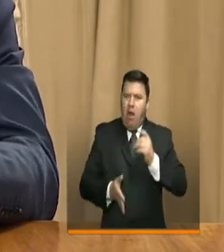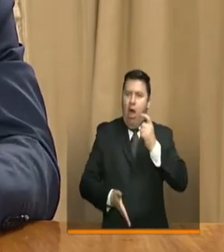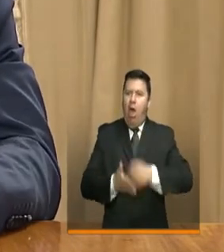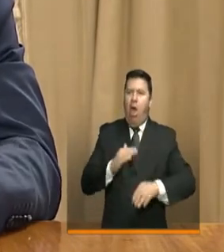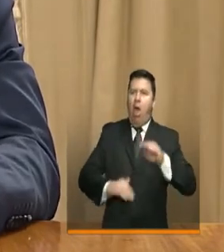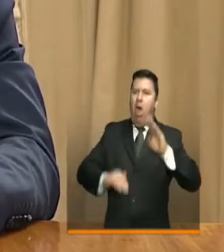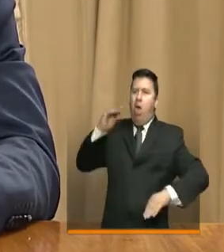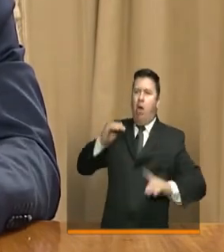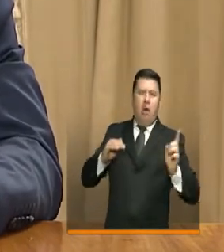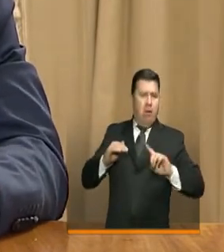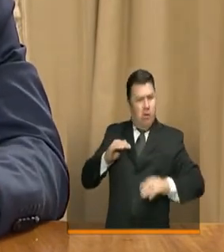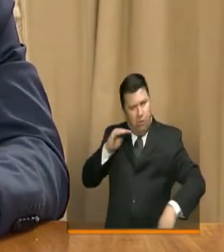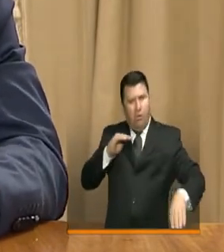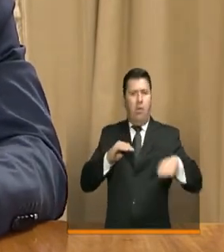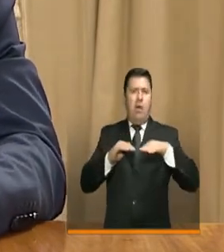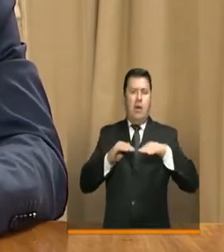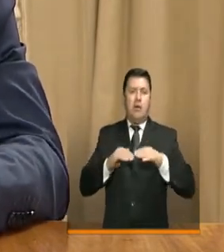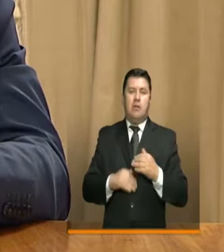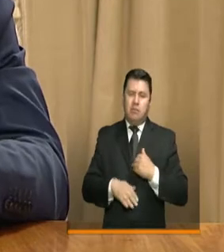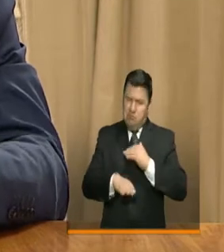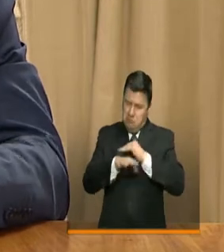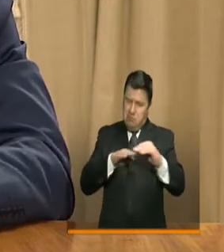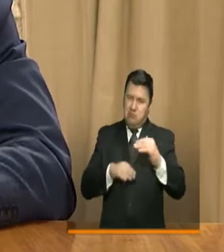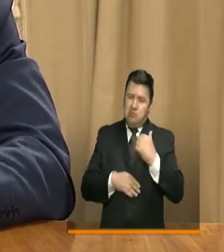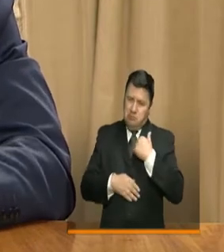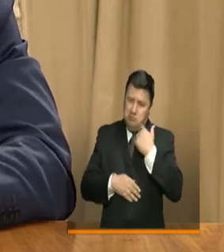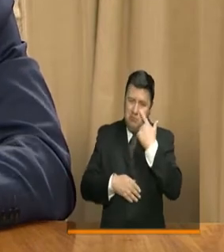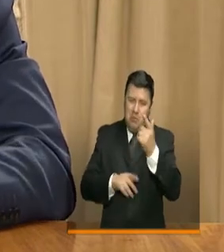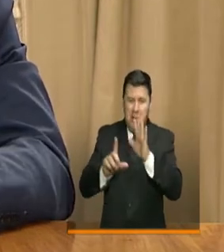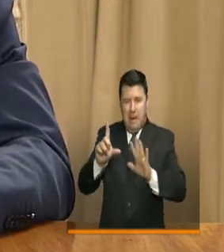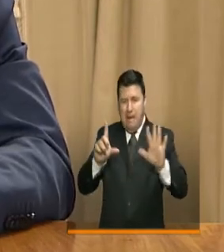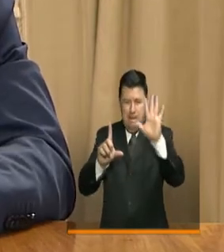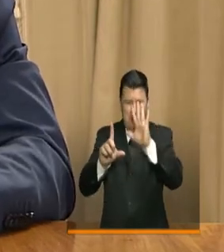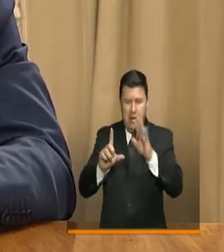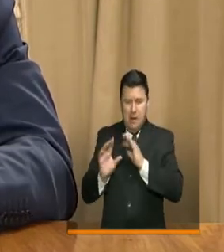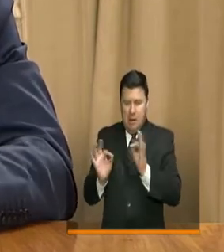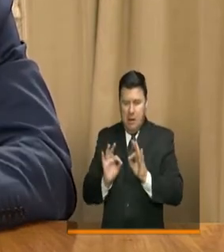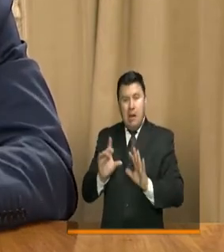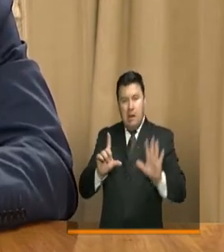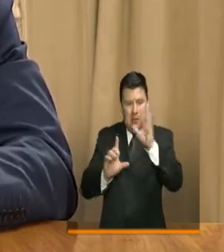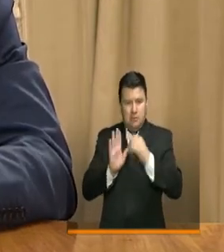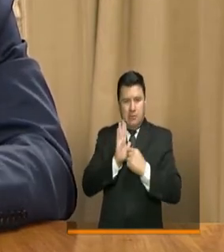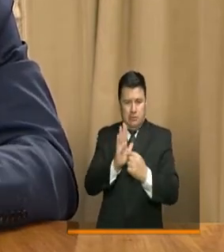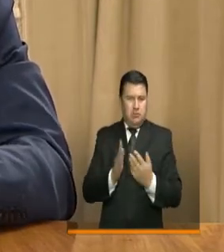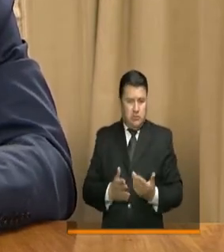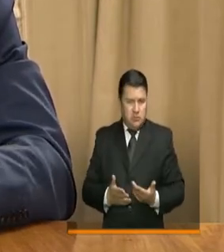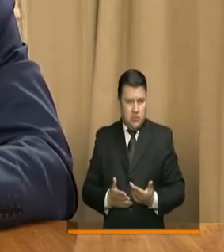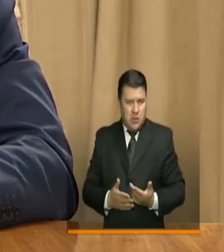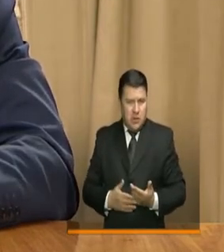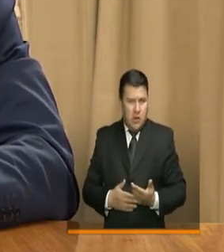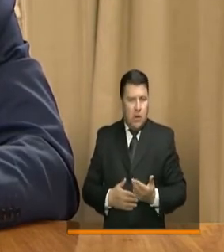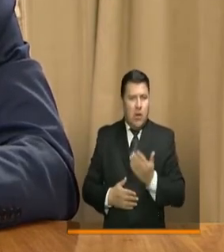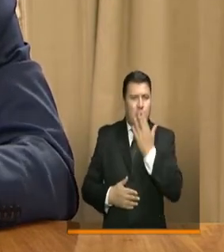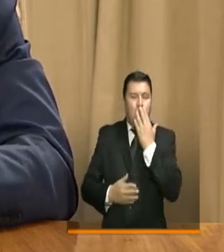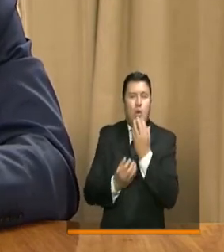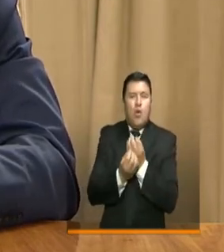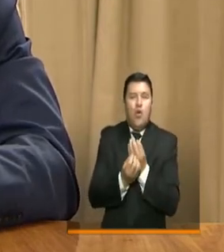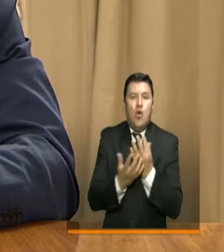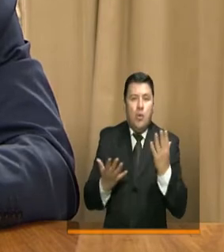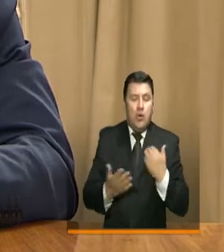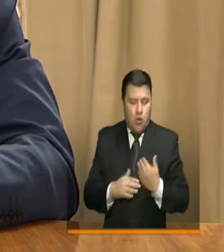debemos seguir corrigiéndola. Yo los invito a que vean un video que preparamos precisamente que muestra algunos de los números